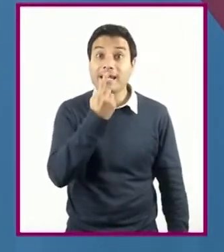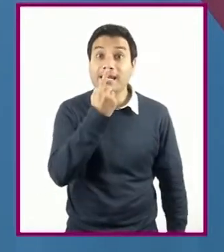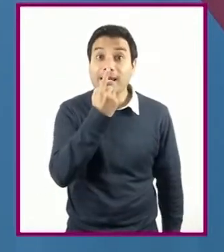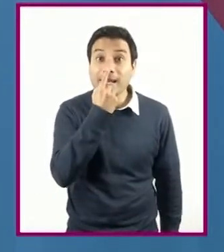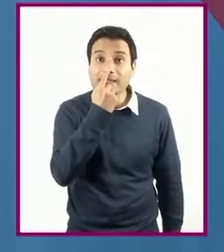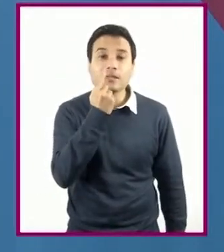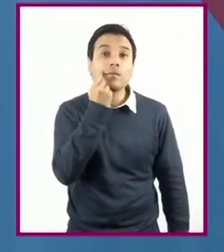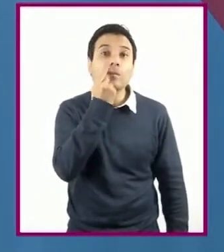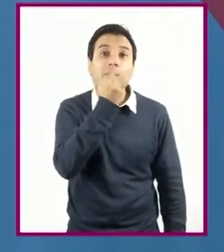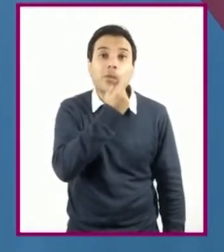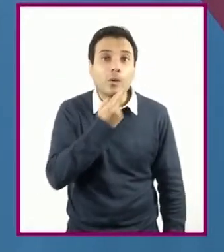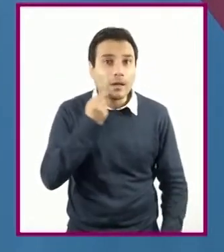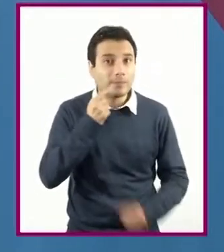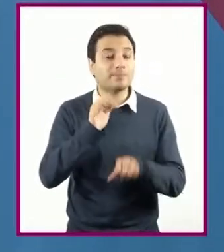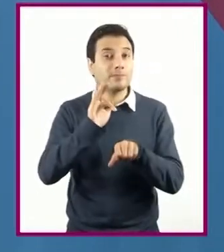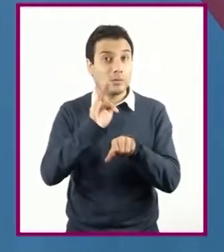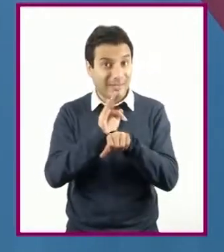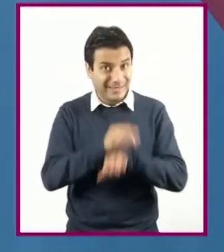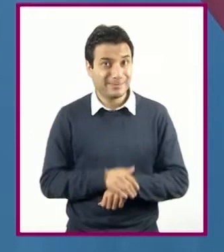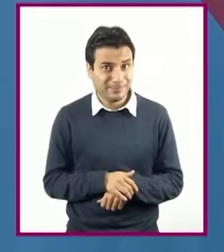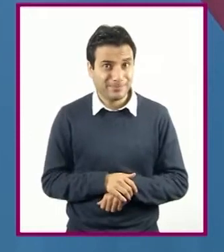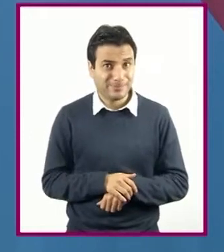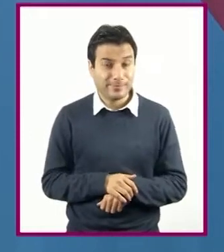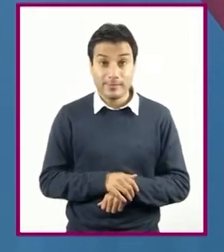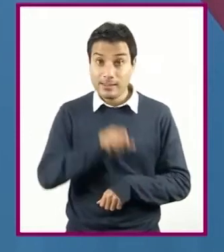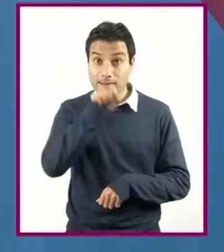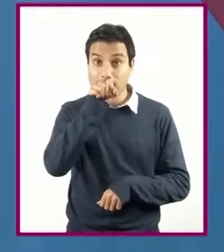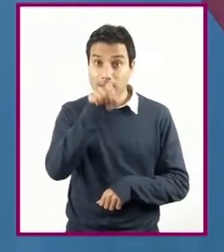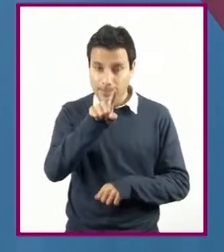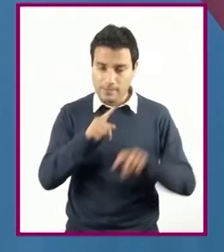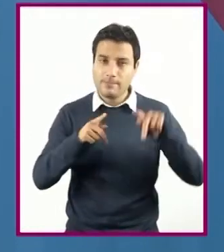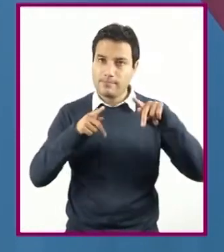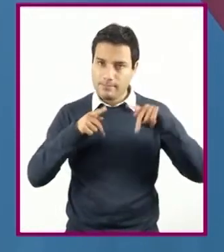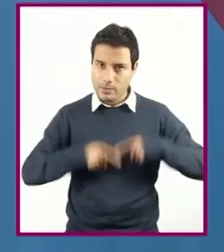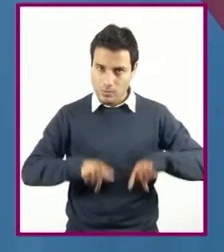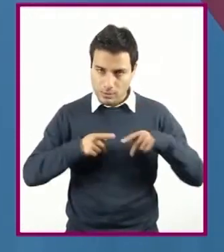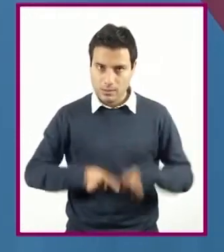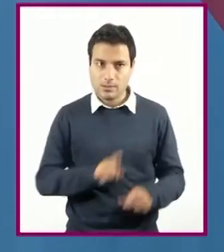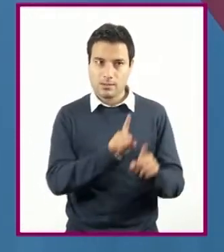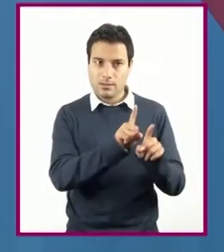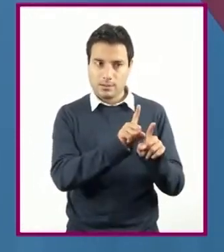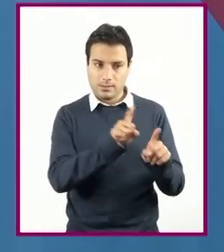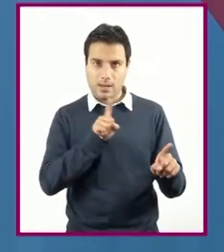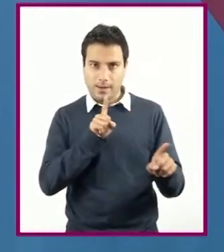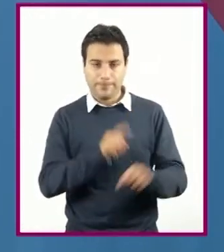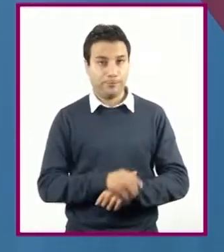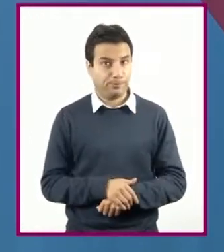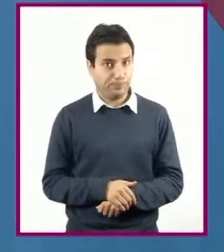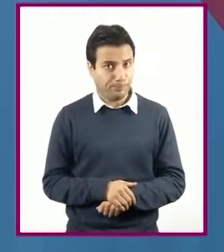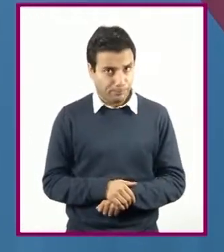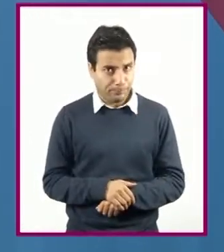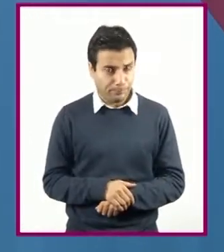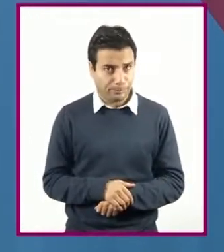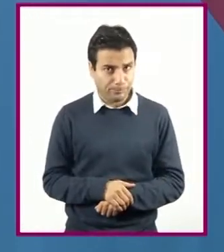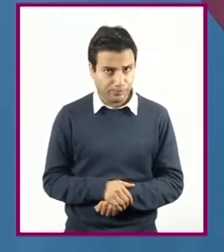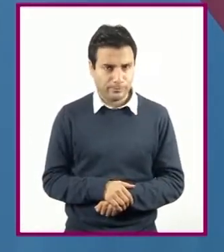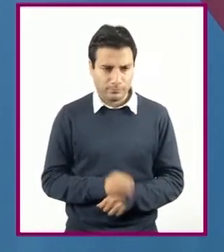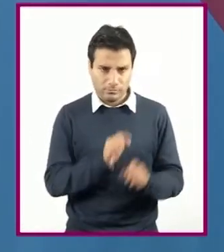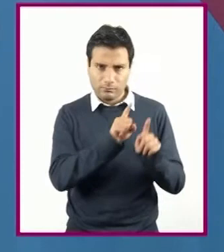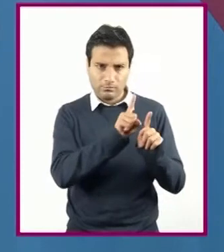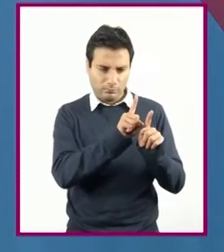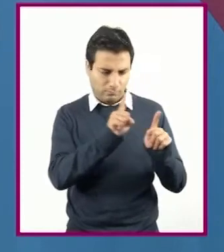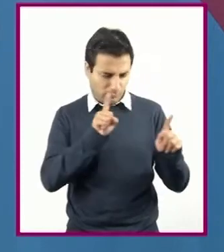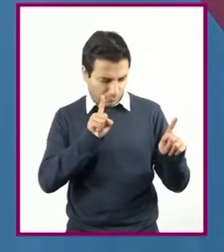y boca. Además, procuren mantener una sana distancia, es decir, permanezcan alejados de las